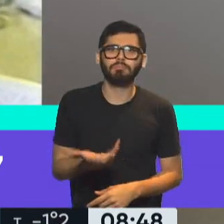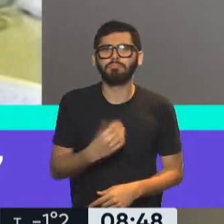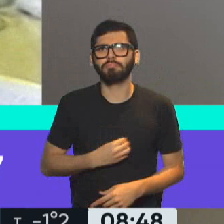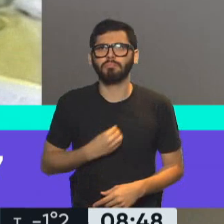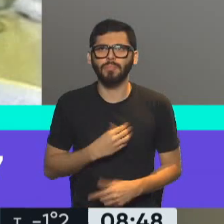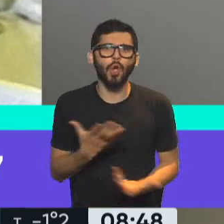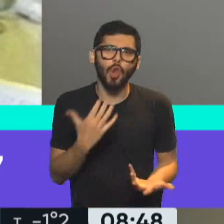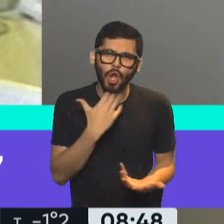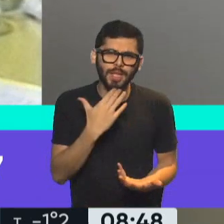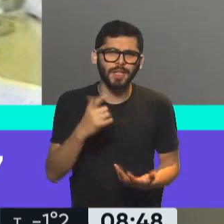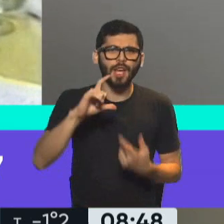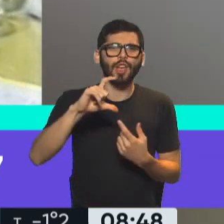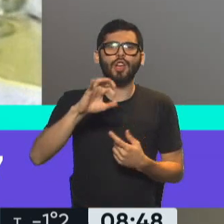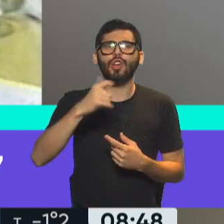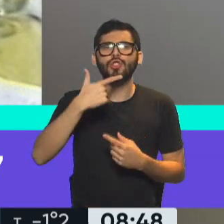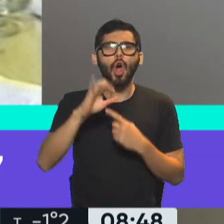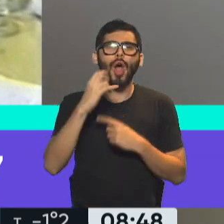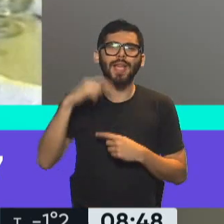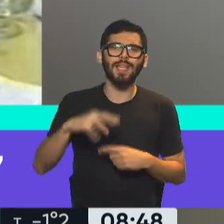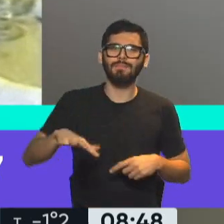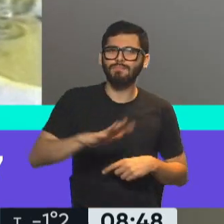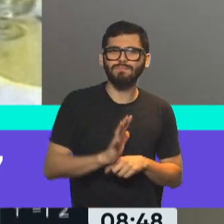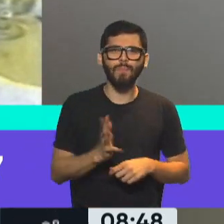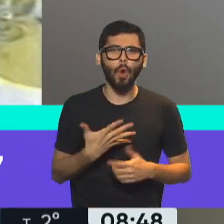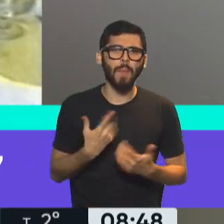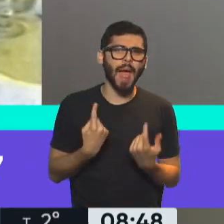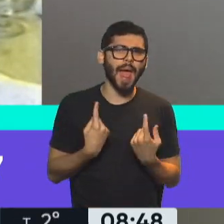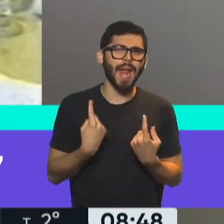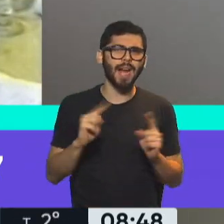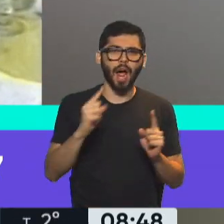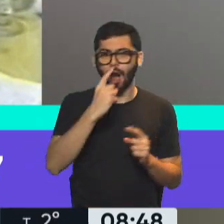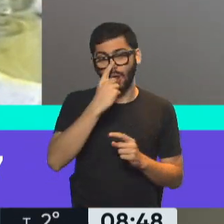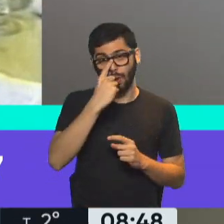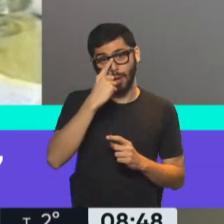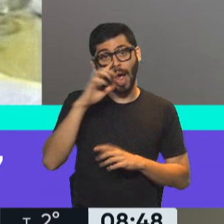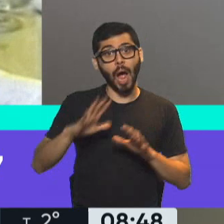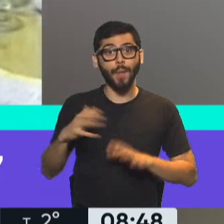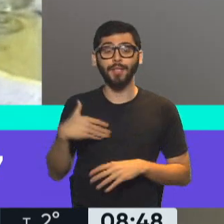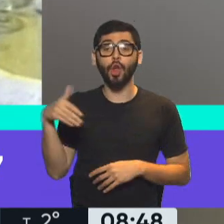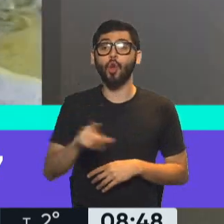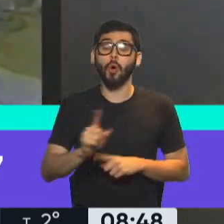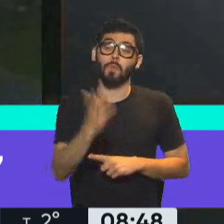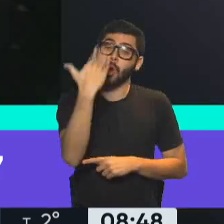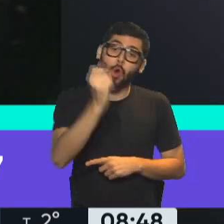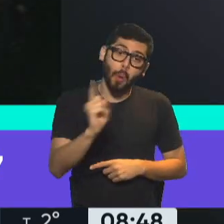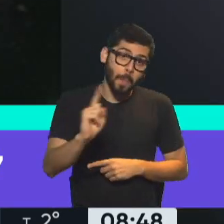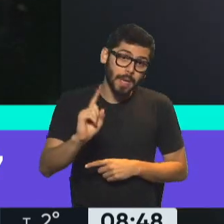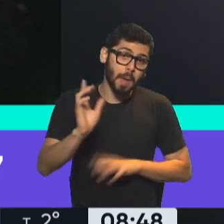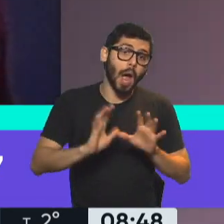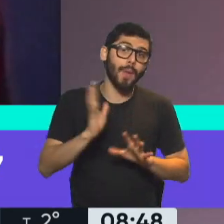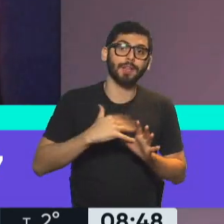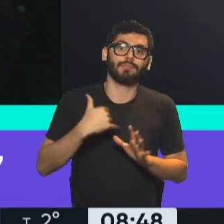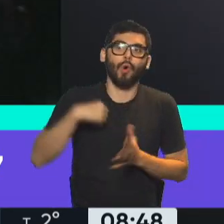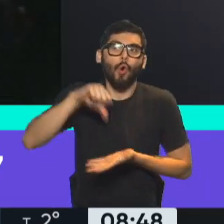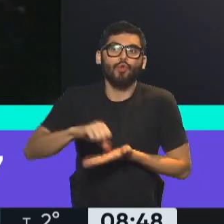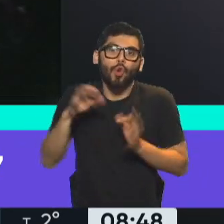de rara, como le dije hoy. A veces estoy, no vengo porque no me contratan, otras veces porque no estoy en el